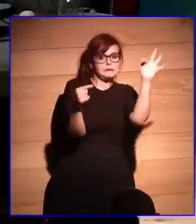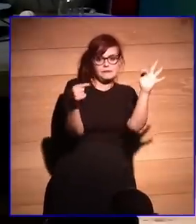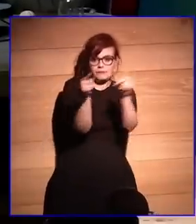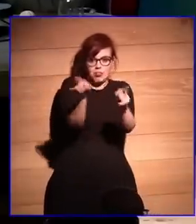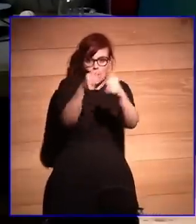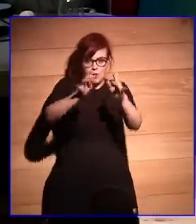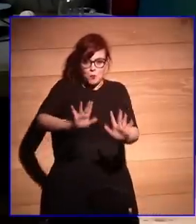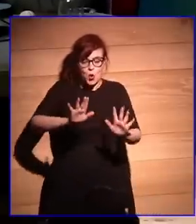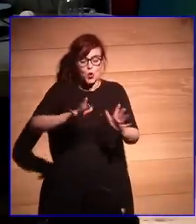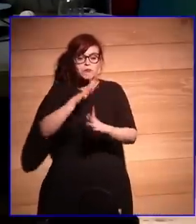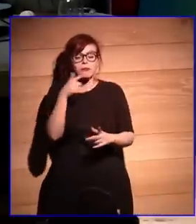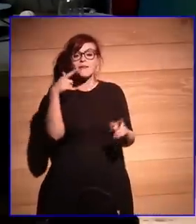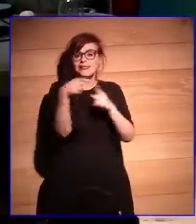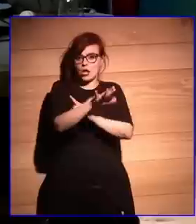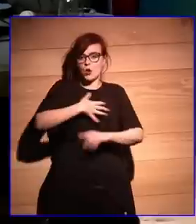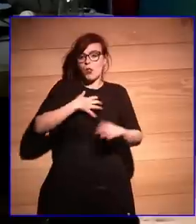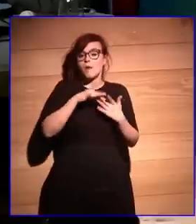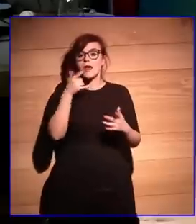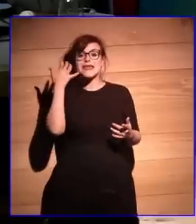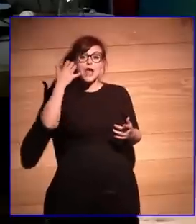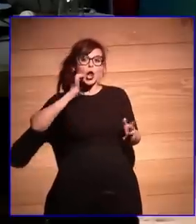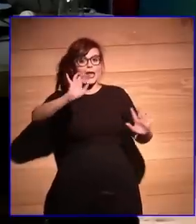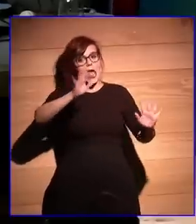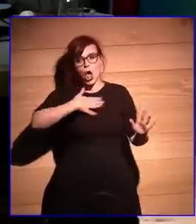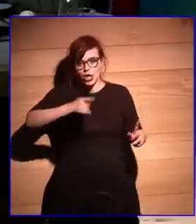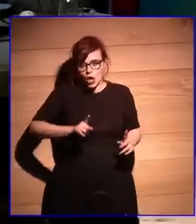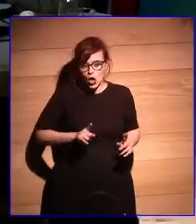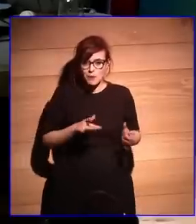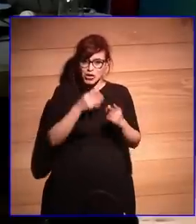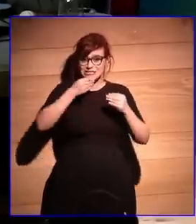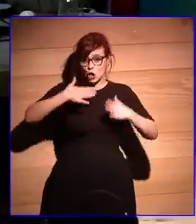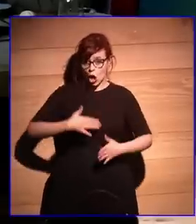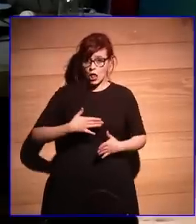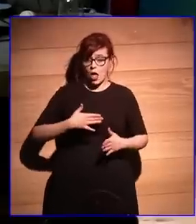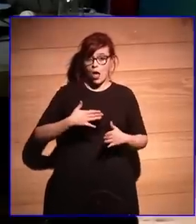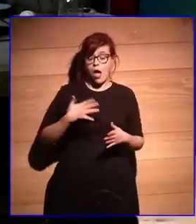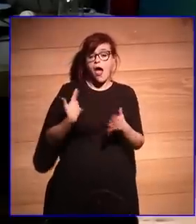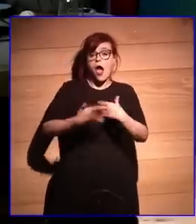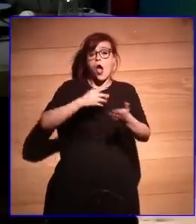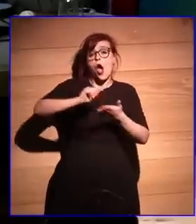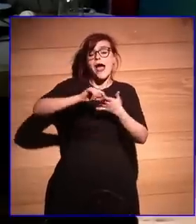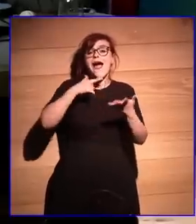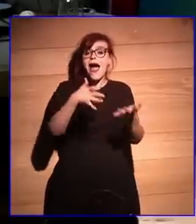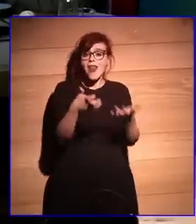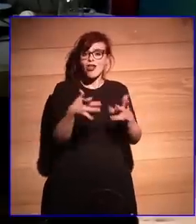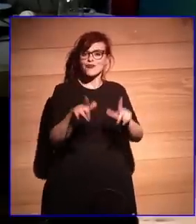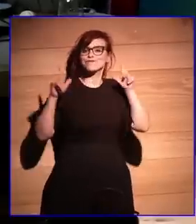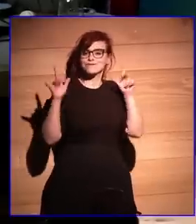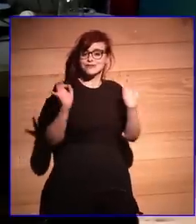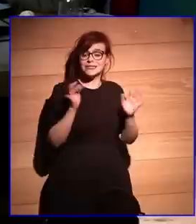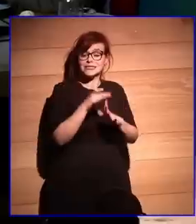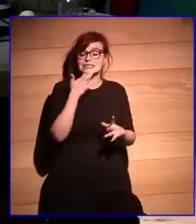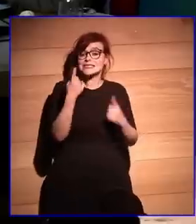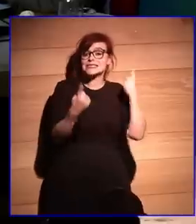porque inevitablemente, y no corro el riesgo de ser original al decir esto, la historia la escriben los ganadores. Y en el momento